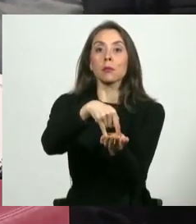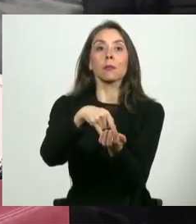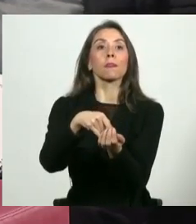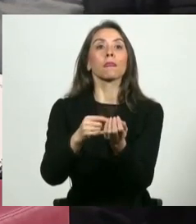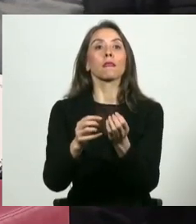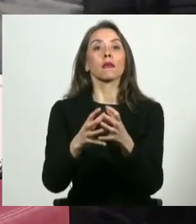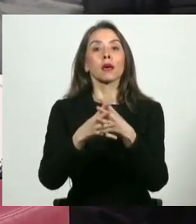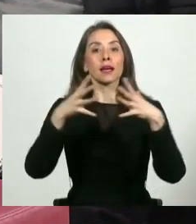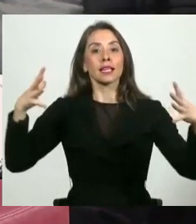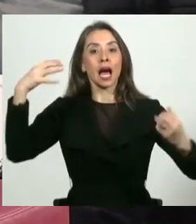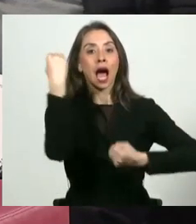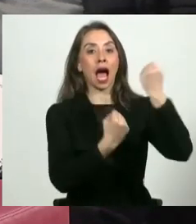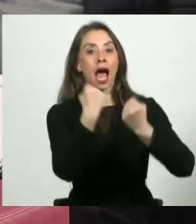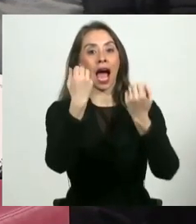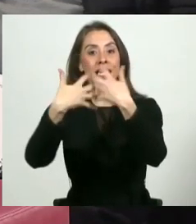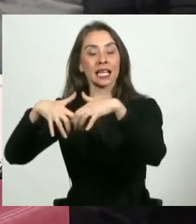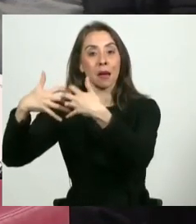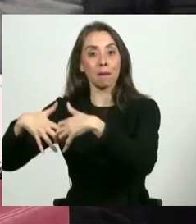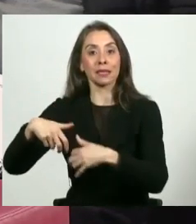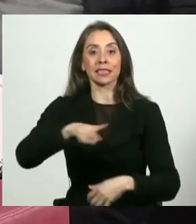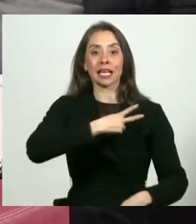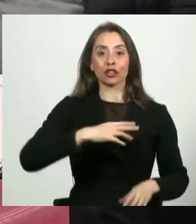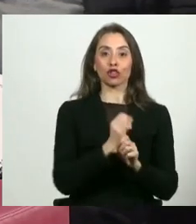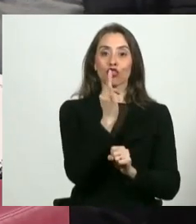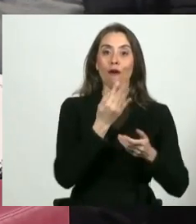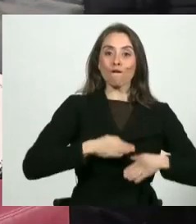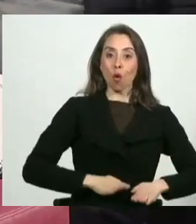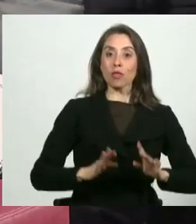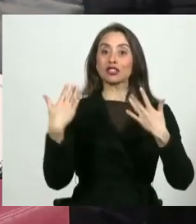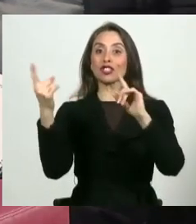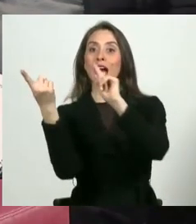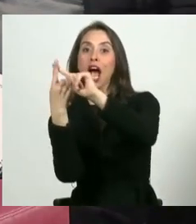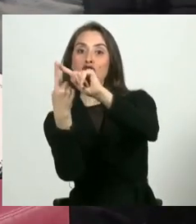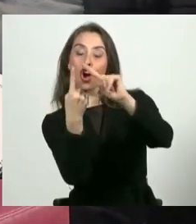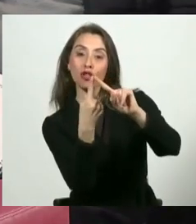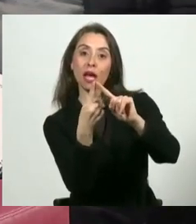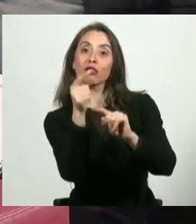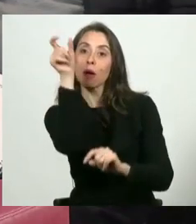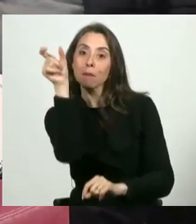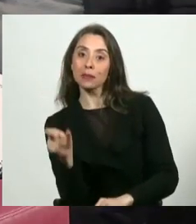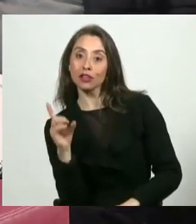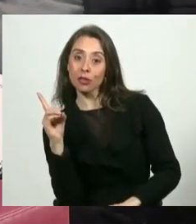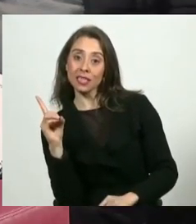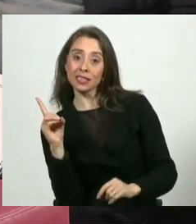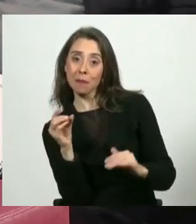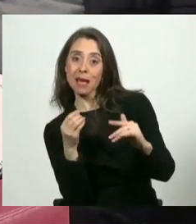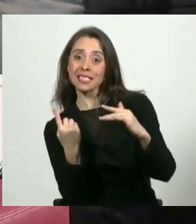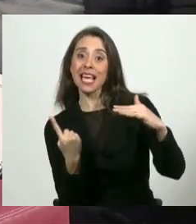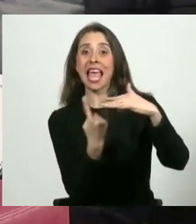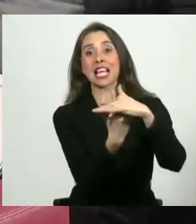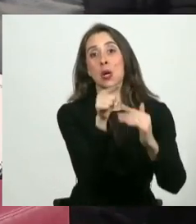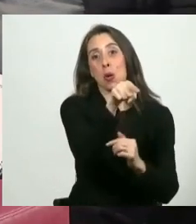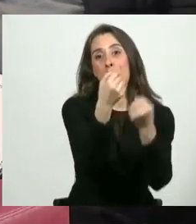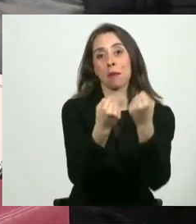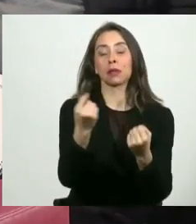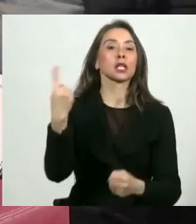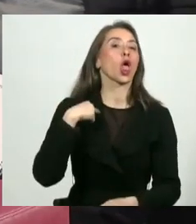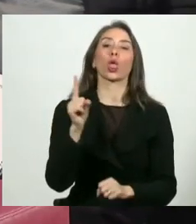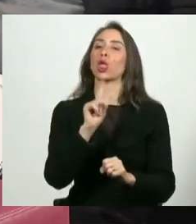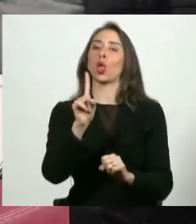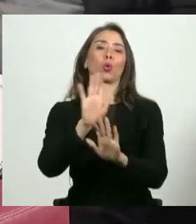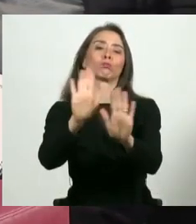muchísimas grandes empresas que nosotros habíamos contactado para poder incluir personas con discapacidad ahí y que habían dicho que